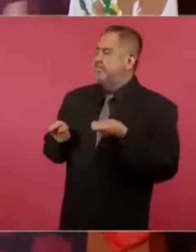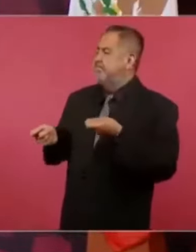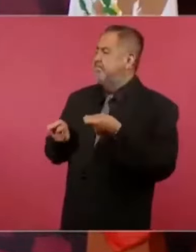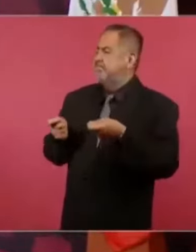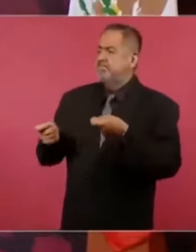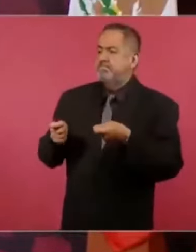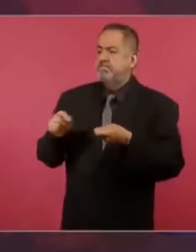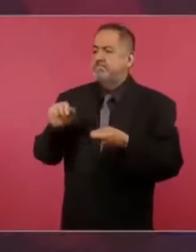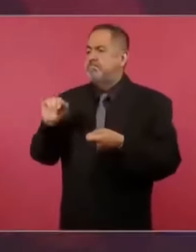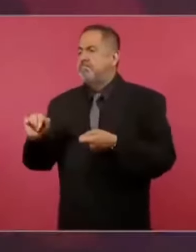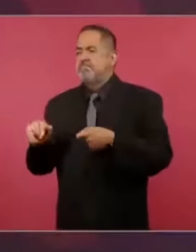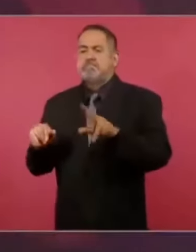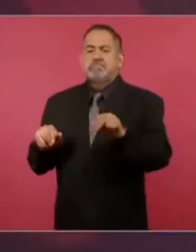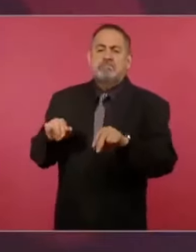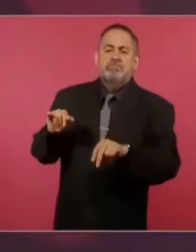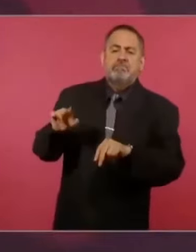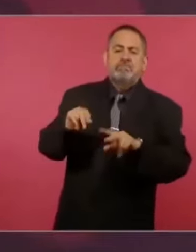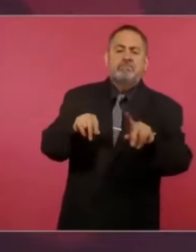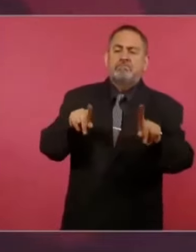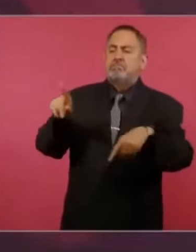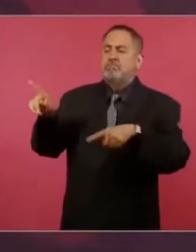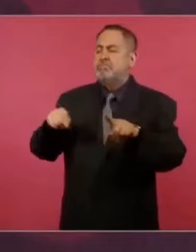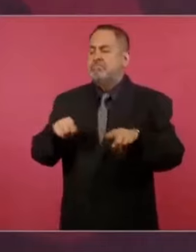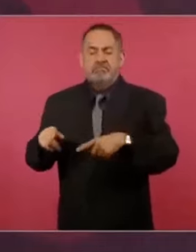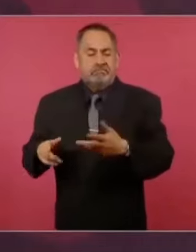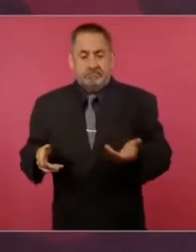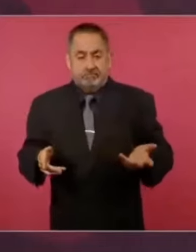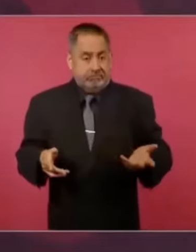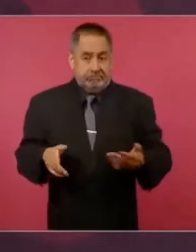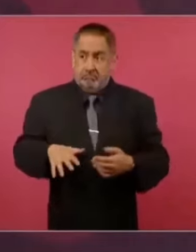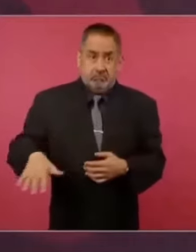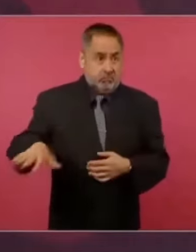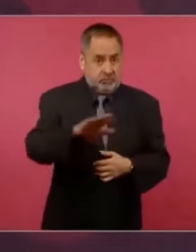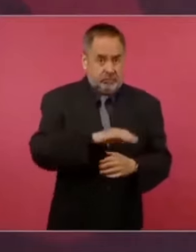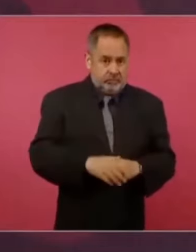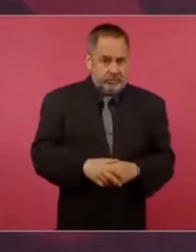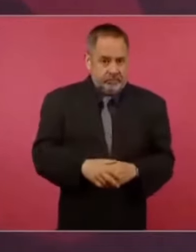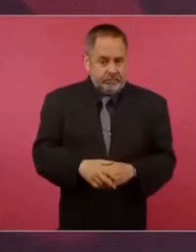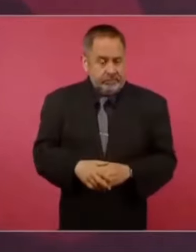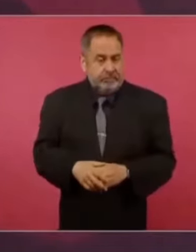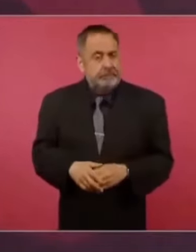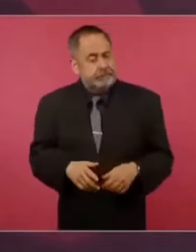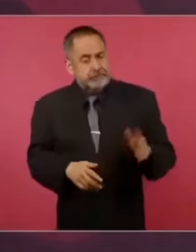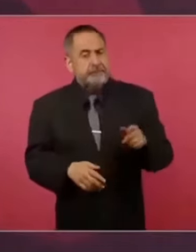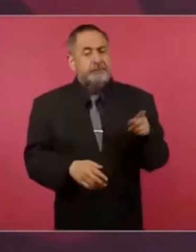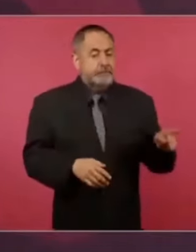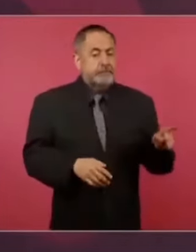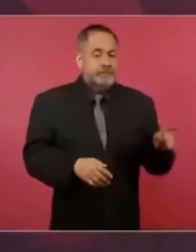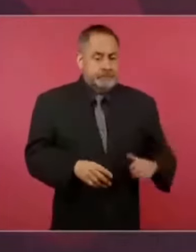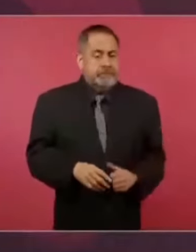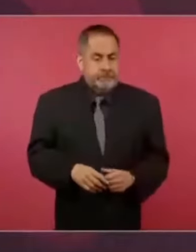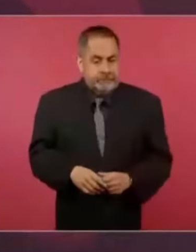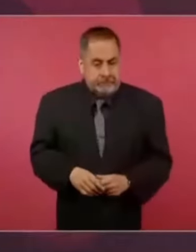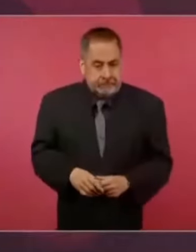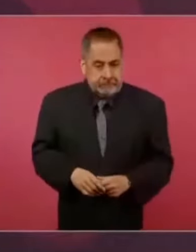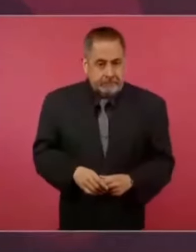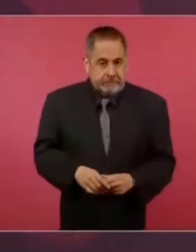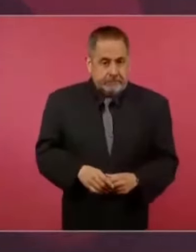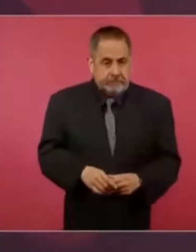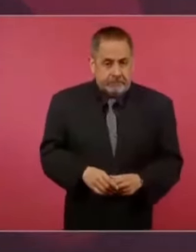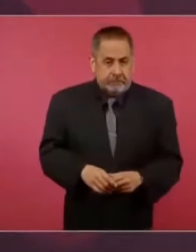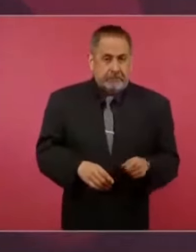prácticamente del país entonces un y le